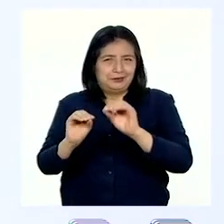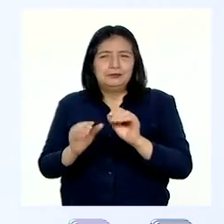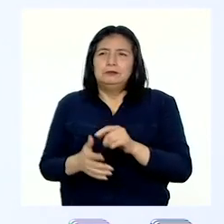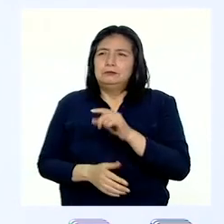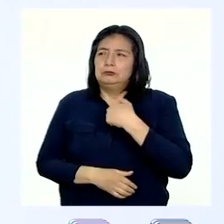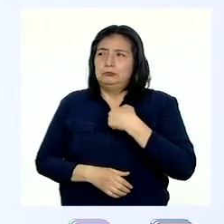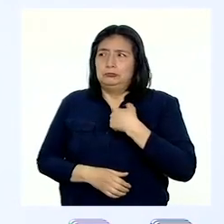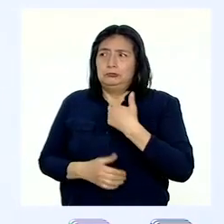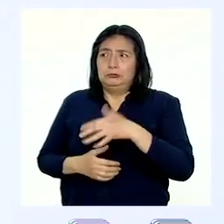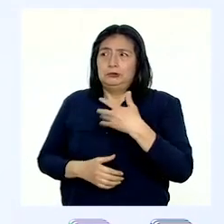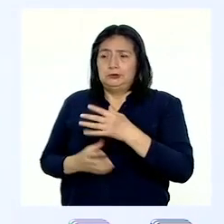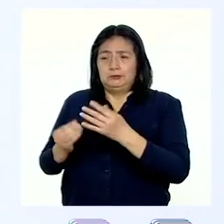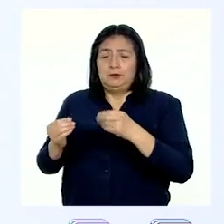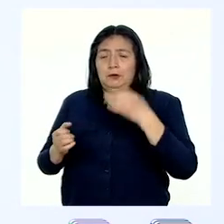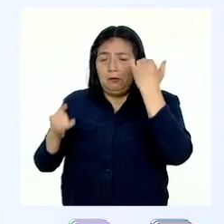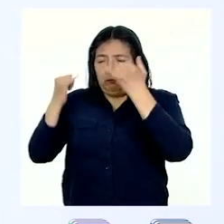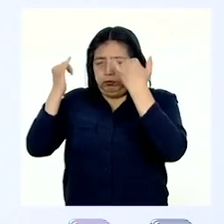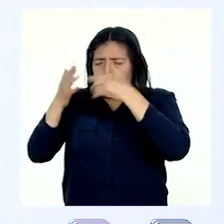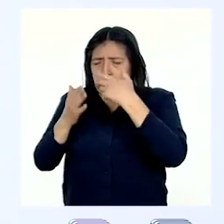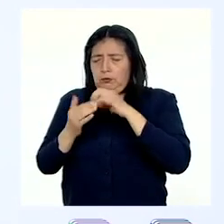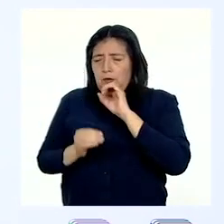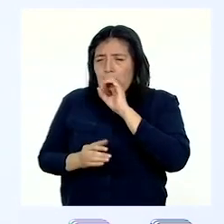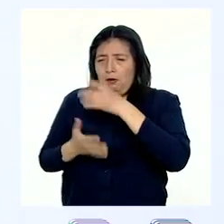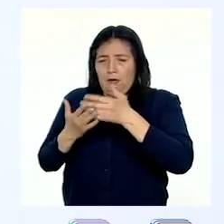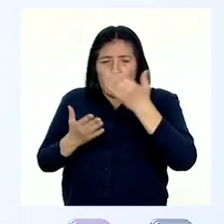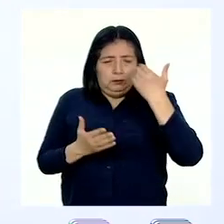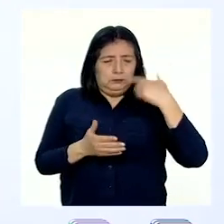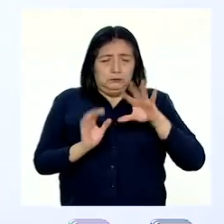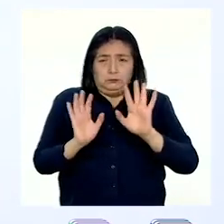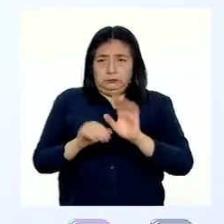Yo ya tengo varias ideas además de las que dijimos en el bloque